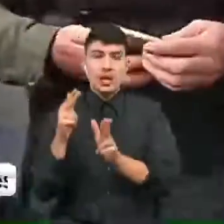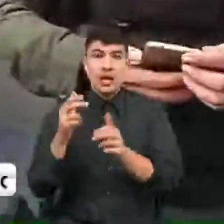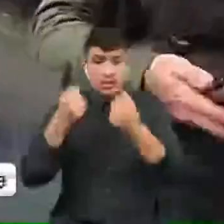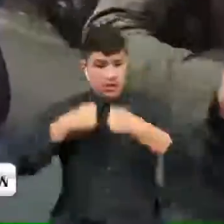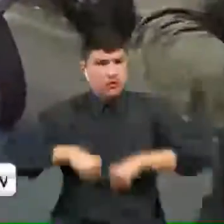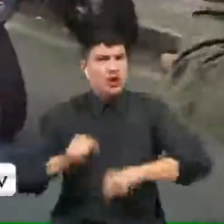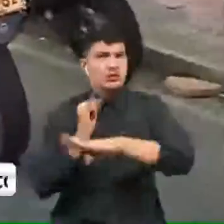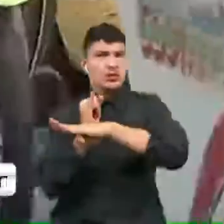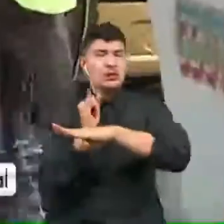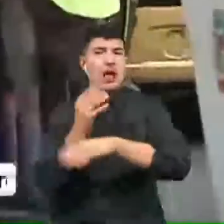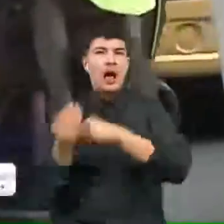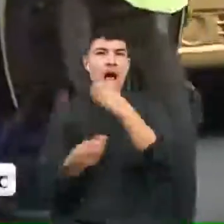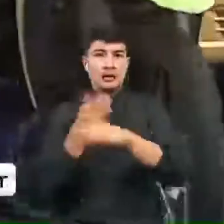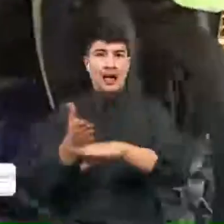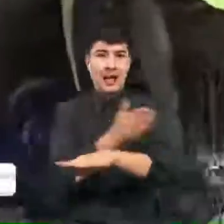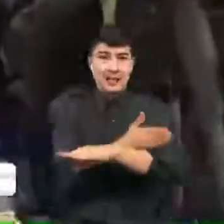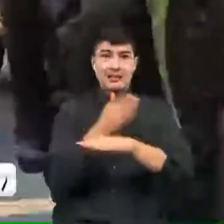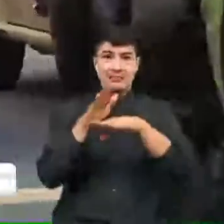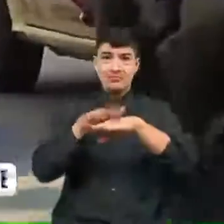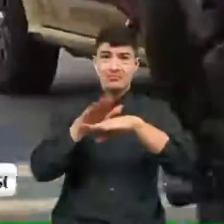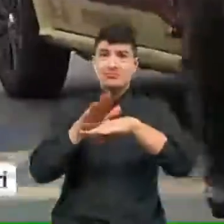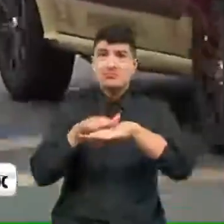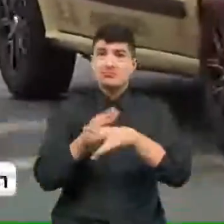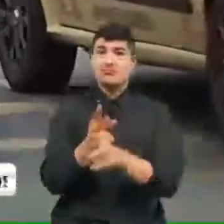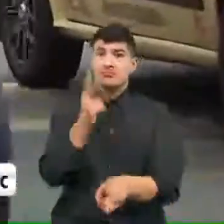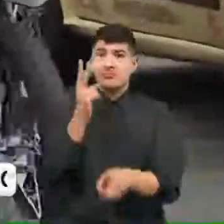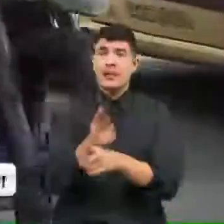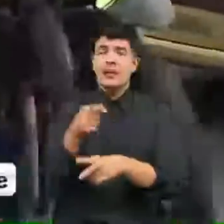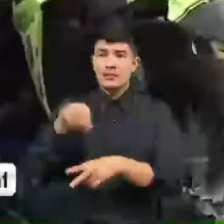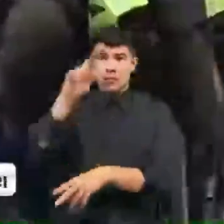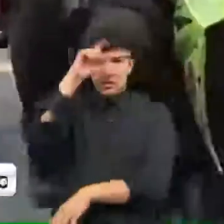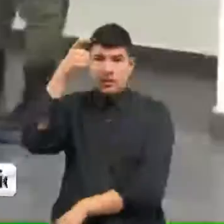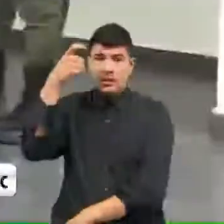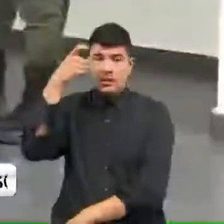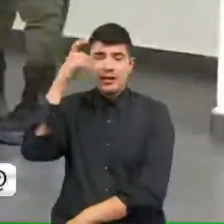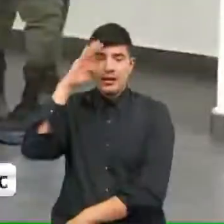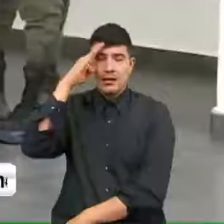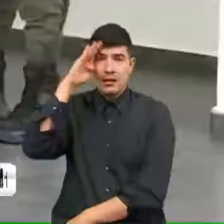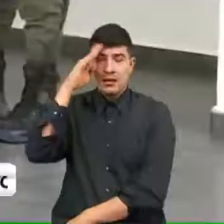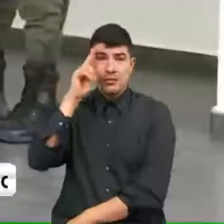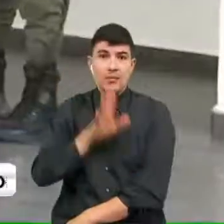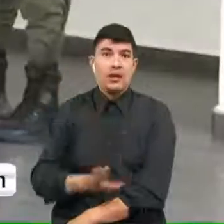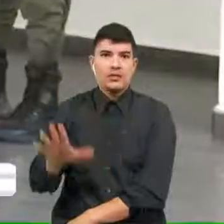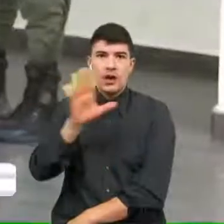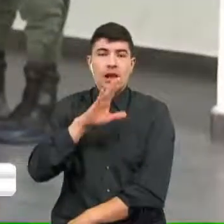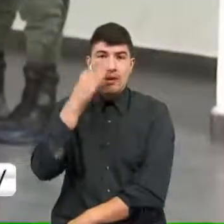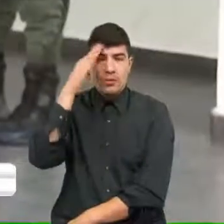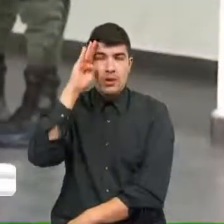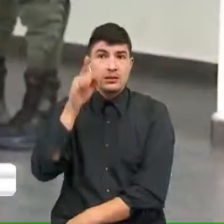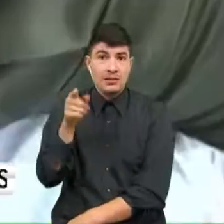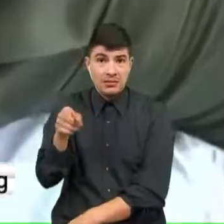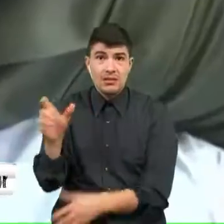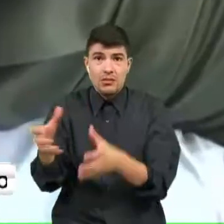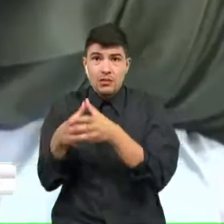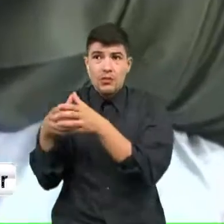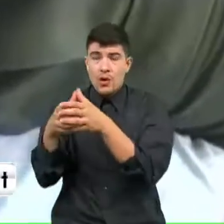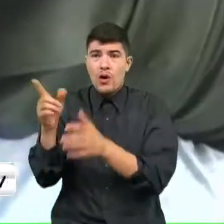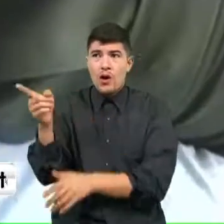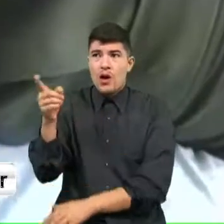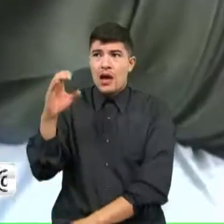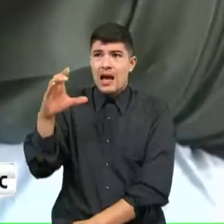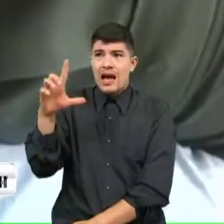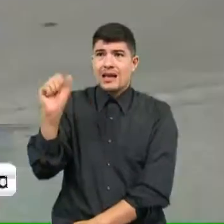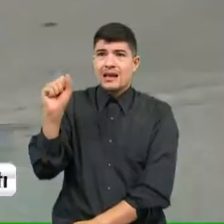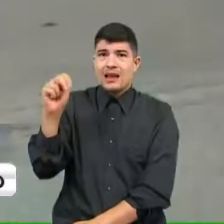se hace ante la alerta máxima emitida por la dirección general de la policía quien afirmó que el clan del golfo estaría pagando a sicarios 2 millones de pesos por